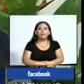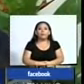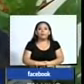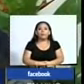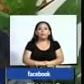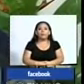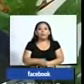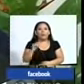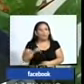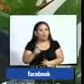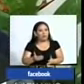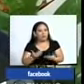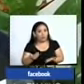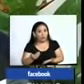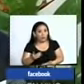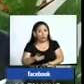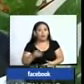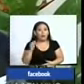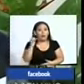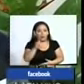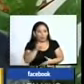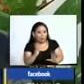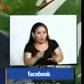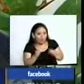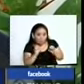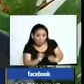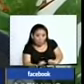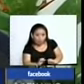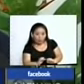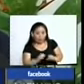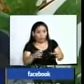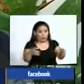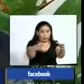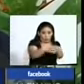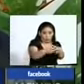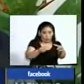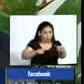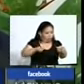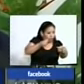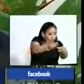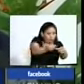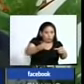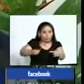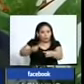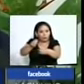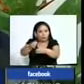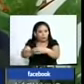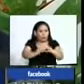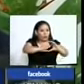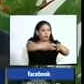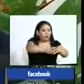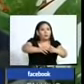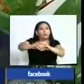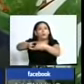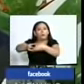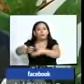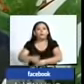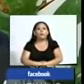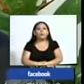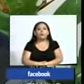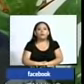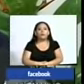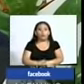Se están entregando unos fondos semilla que van a ser manejados en colectivo, en algo que nosotros llamamos grupos SECOME.